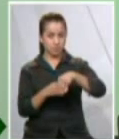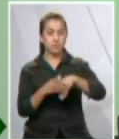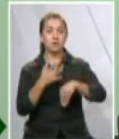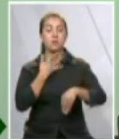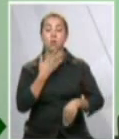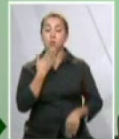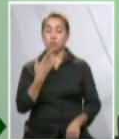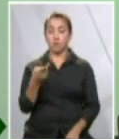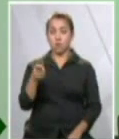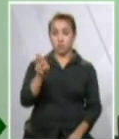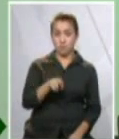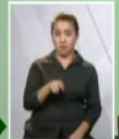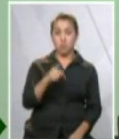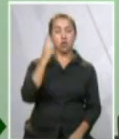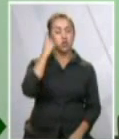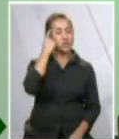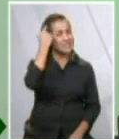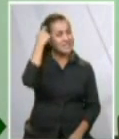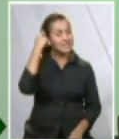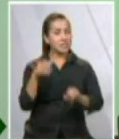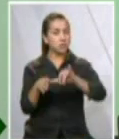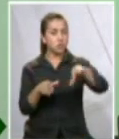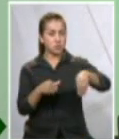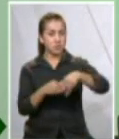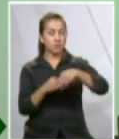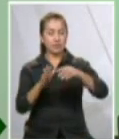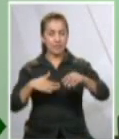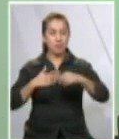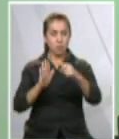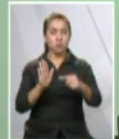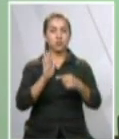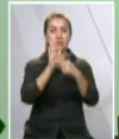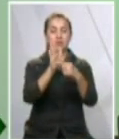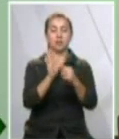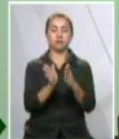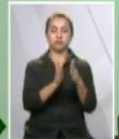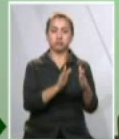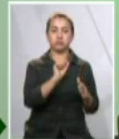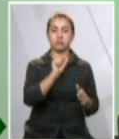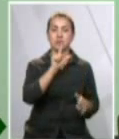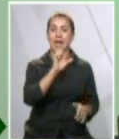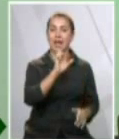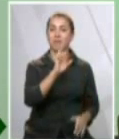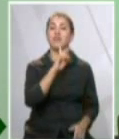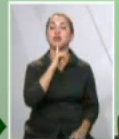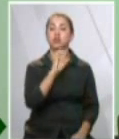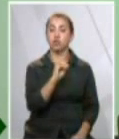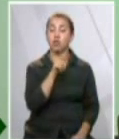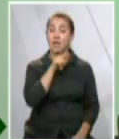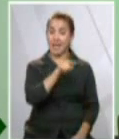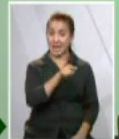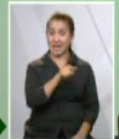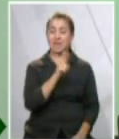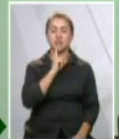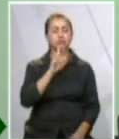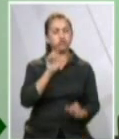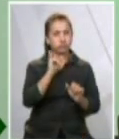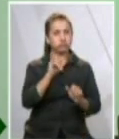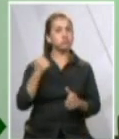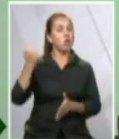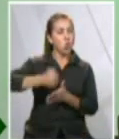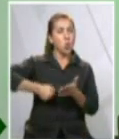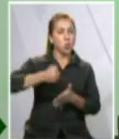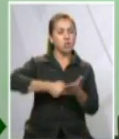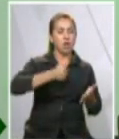al regreso en Conciencia Inclusiva les vamos a mostrar el caso de Alberto Vega. Ese sí que es un luchador,